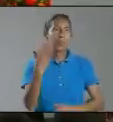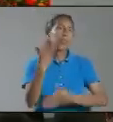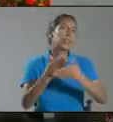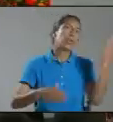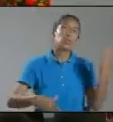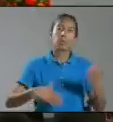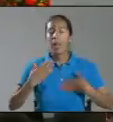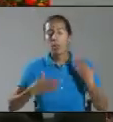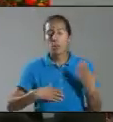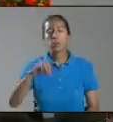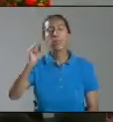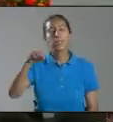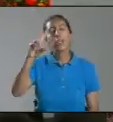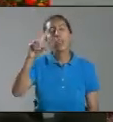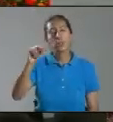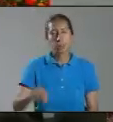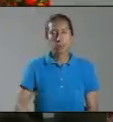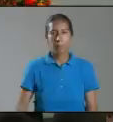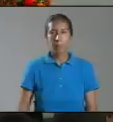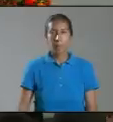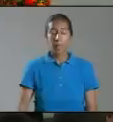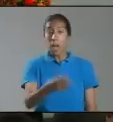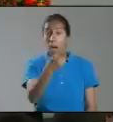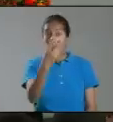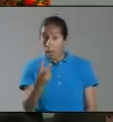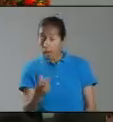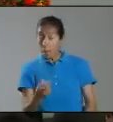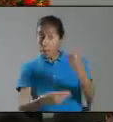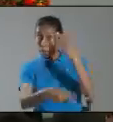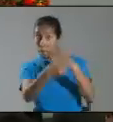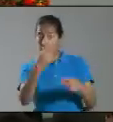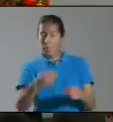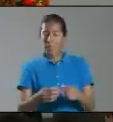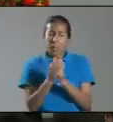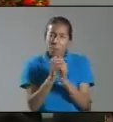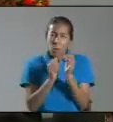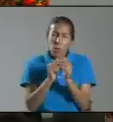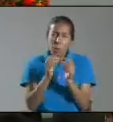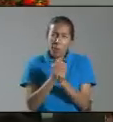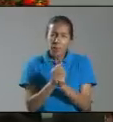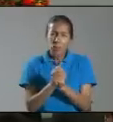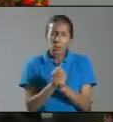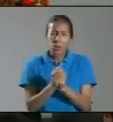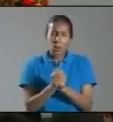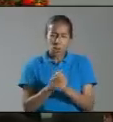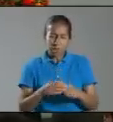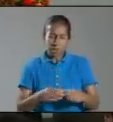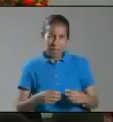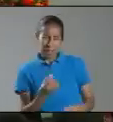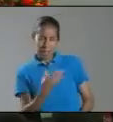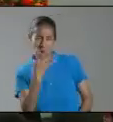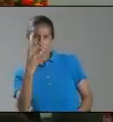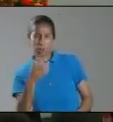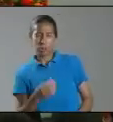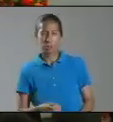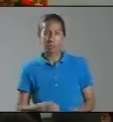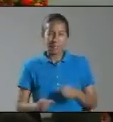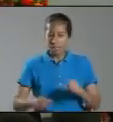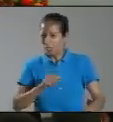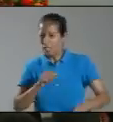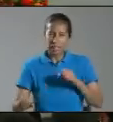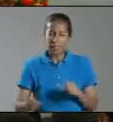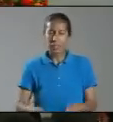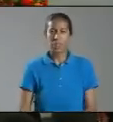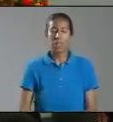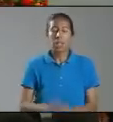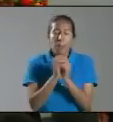¿sí o no? A veces viene la preocupación, la amargura, el odio, el berrinche, la incertidumbre.